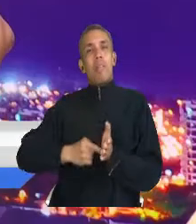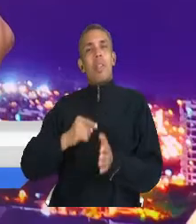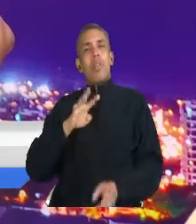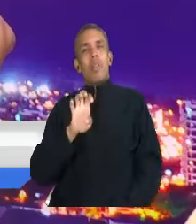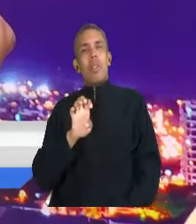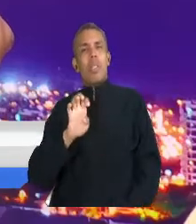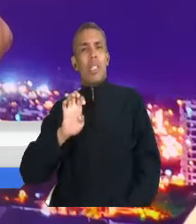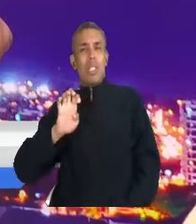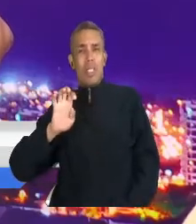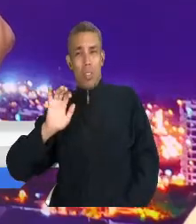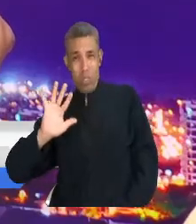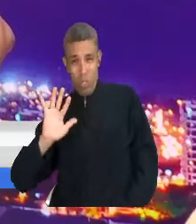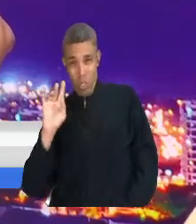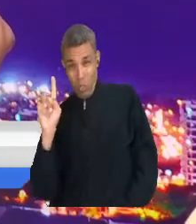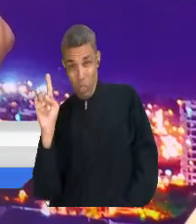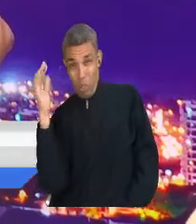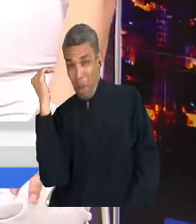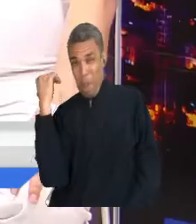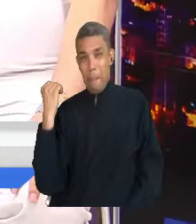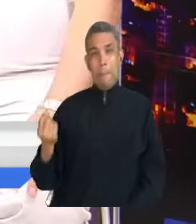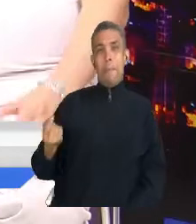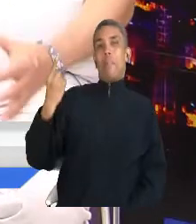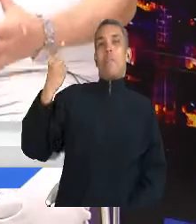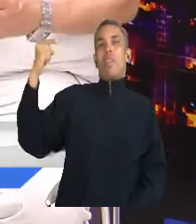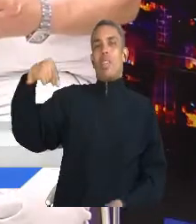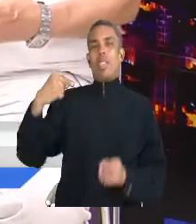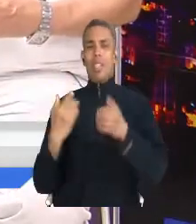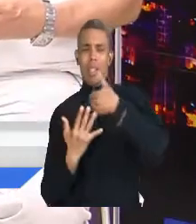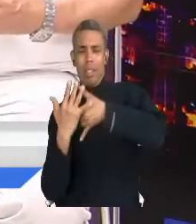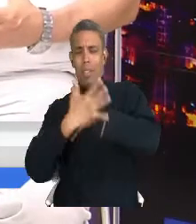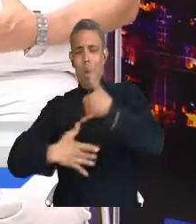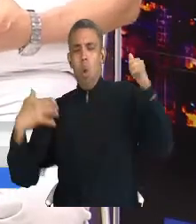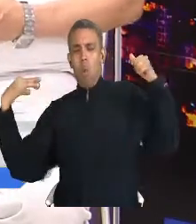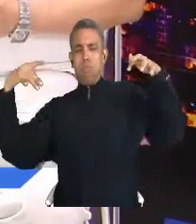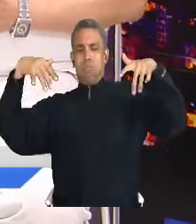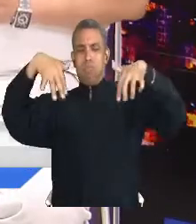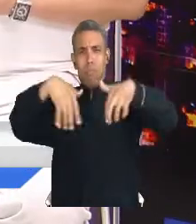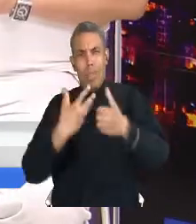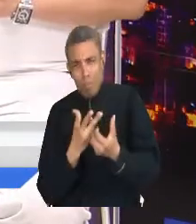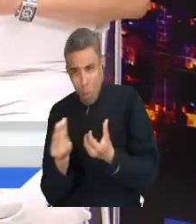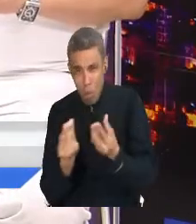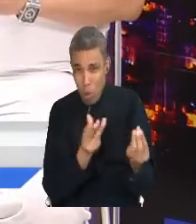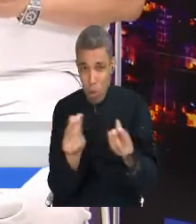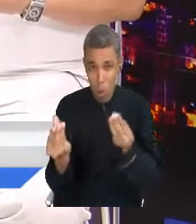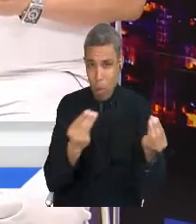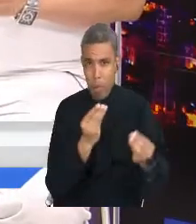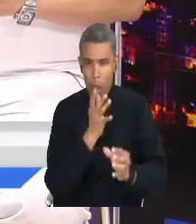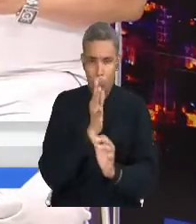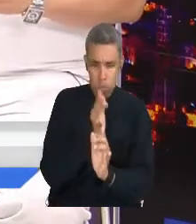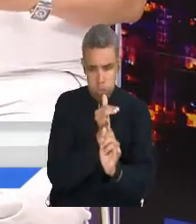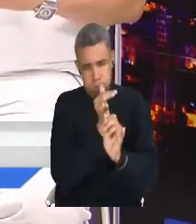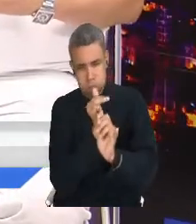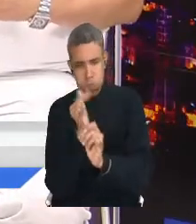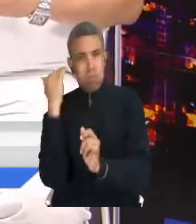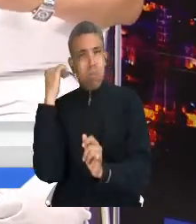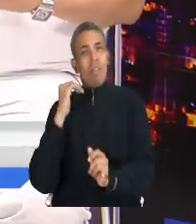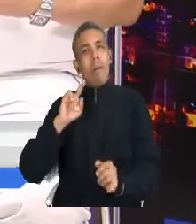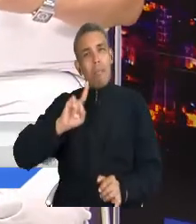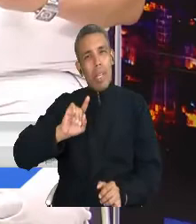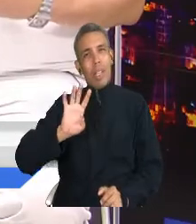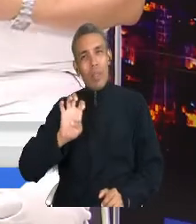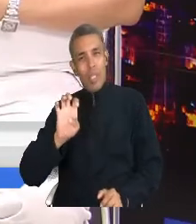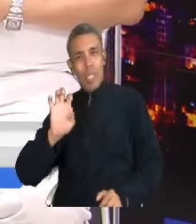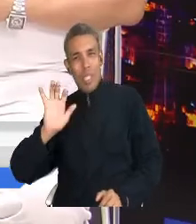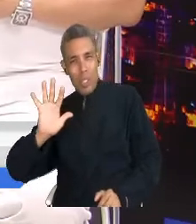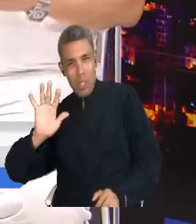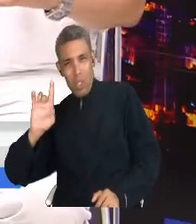¿Está consolidado ya? Yo creo que sí, nosotros hemos hecho la tarea juiciosamente, somos quizás el,